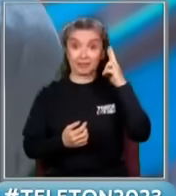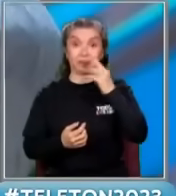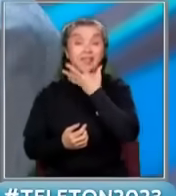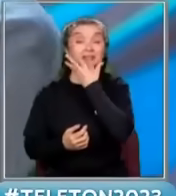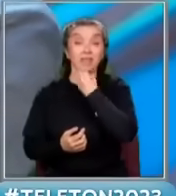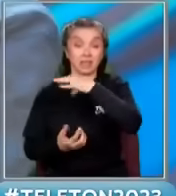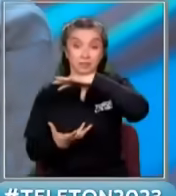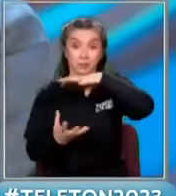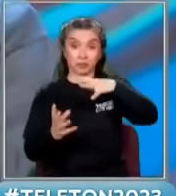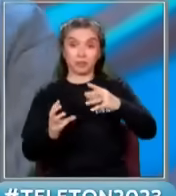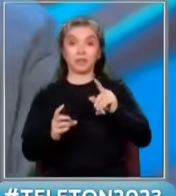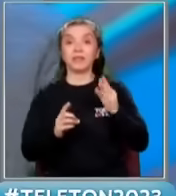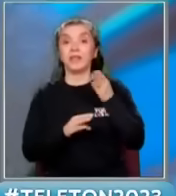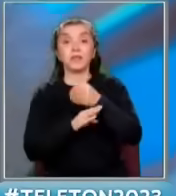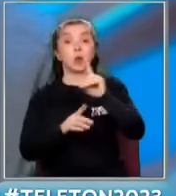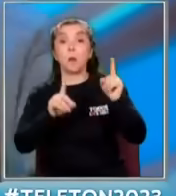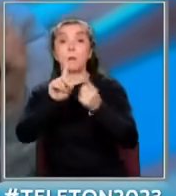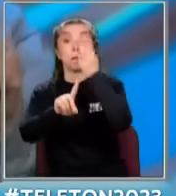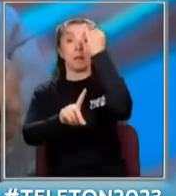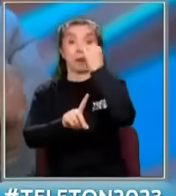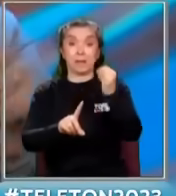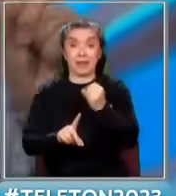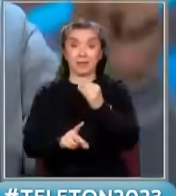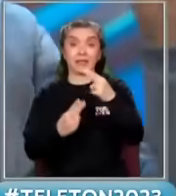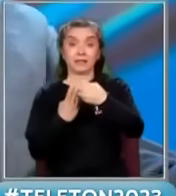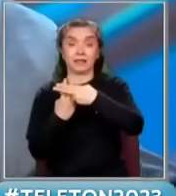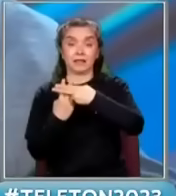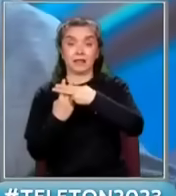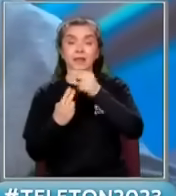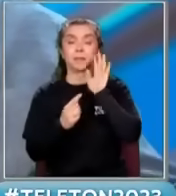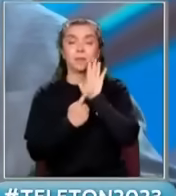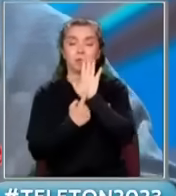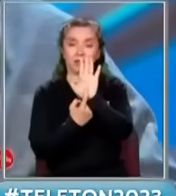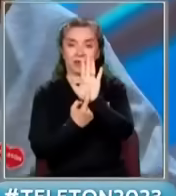vino por primera vez también a la Teletón. Aquí está. Wow. Este es un recuerdo.